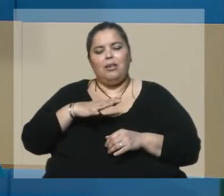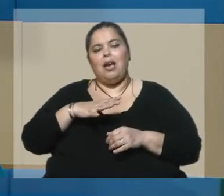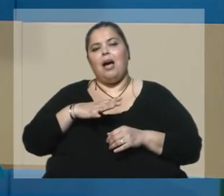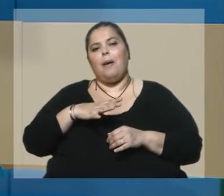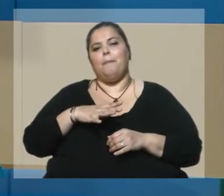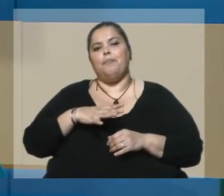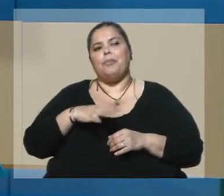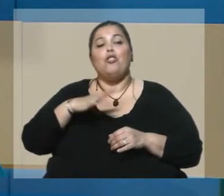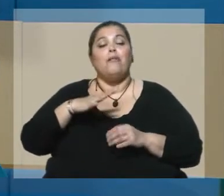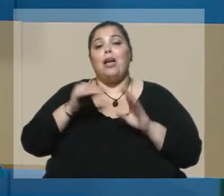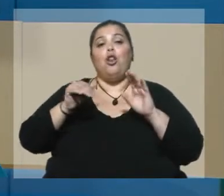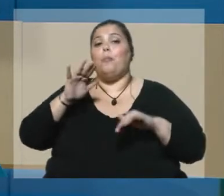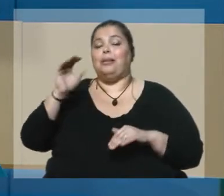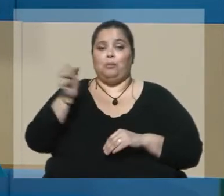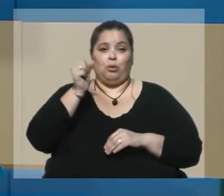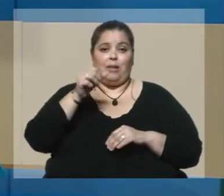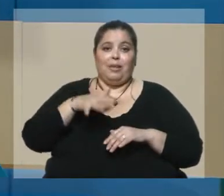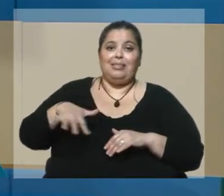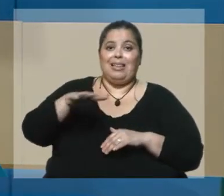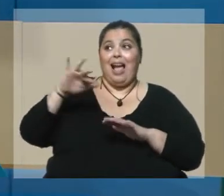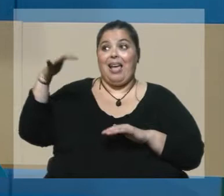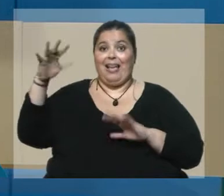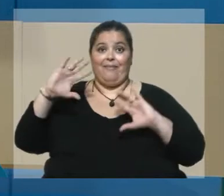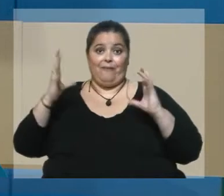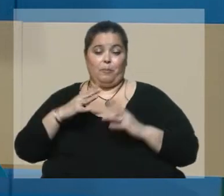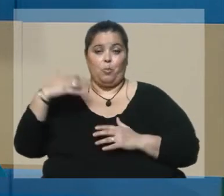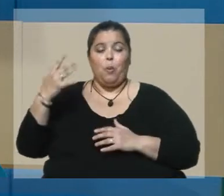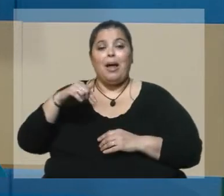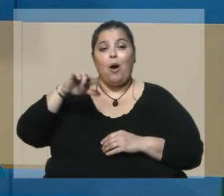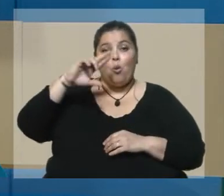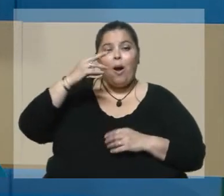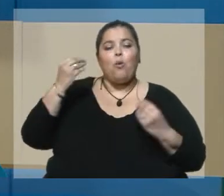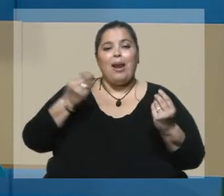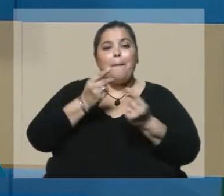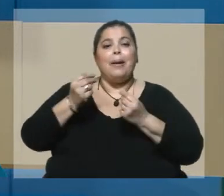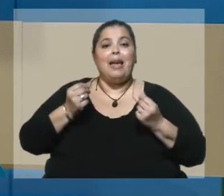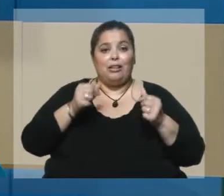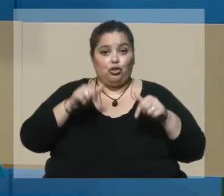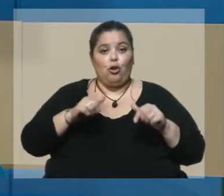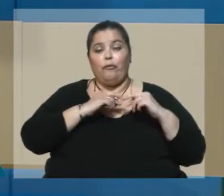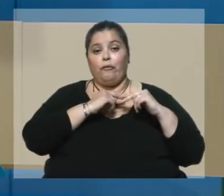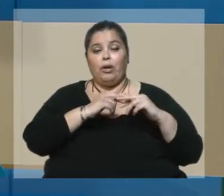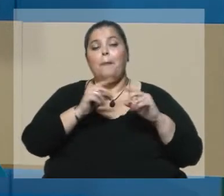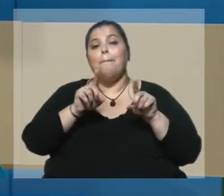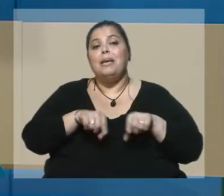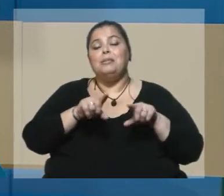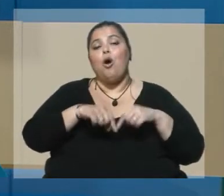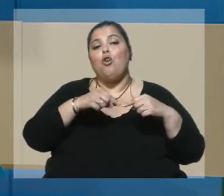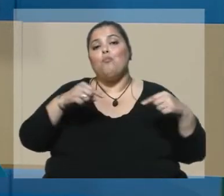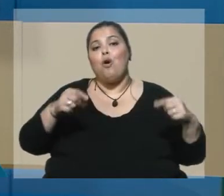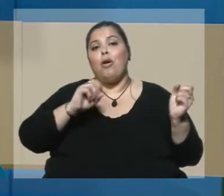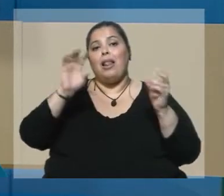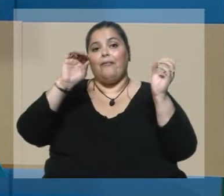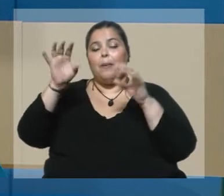quiere lo más relevante desde el escenario externo para Uruguay es En qué precios se mantienen los commodities relevantes de exportación